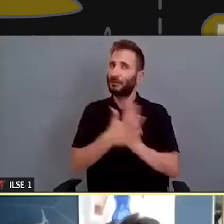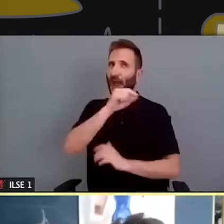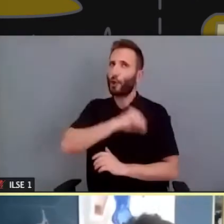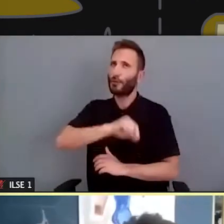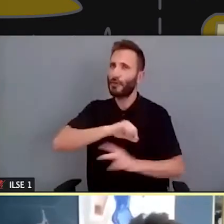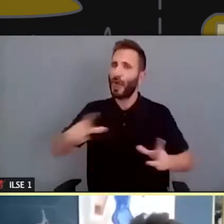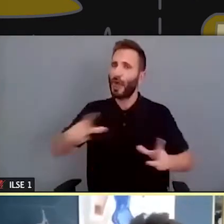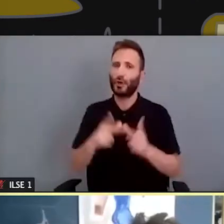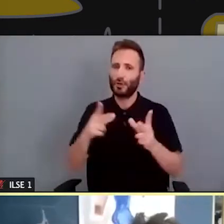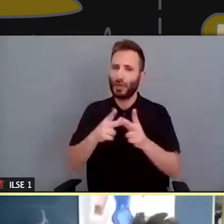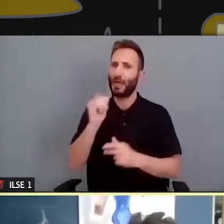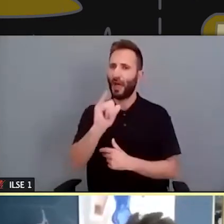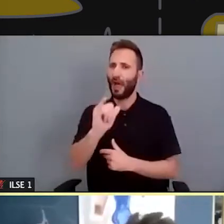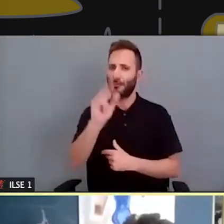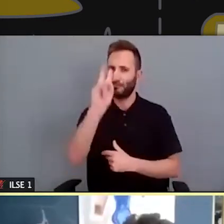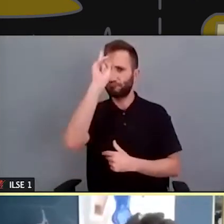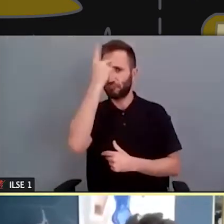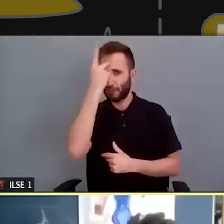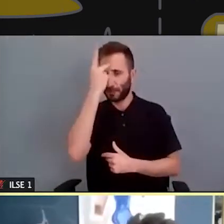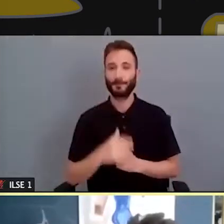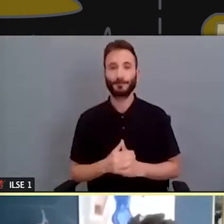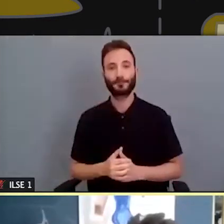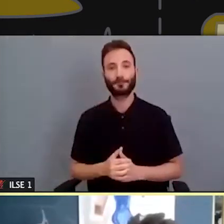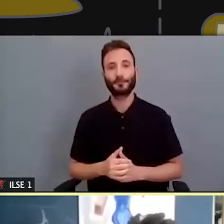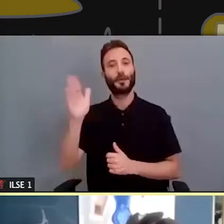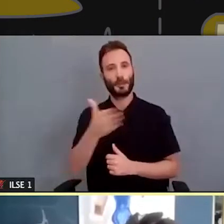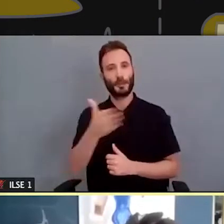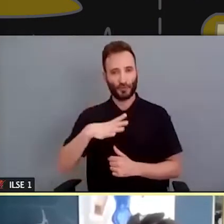en el sector turístico. La siguiente diapositiva, por favor.